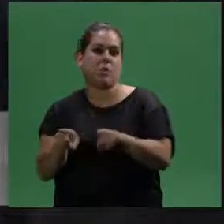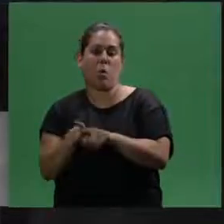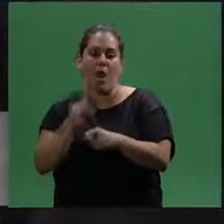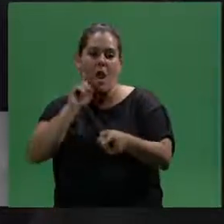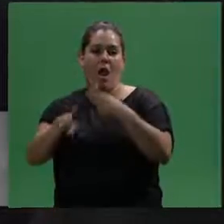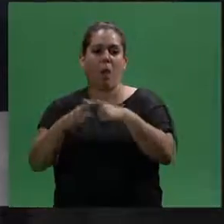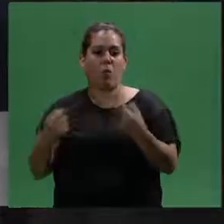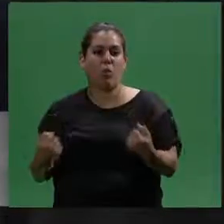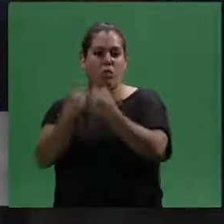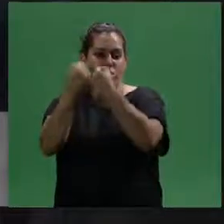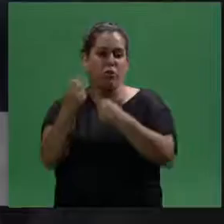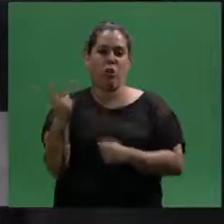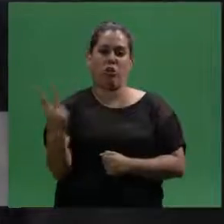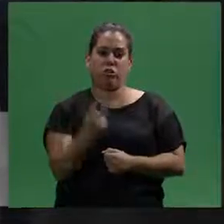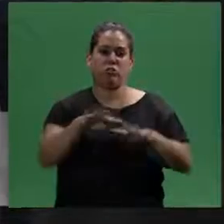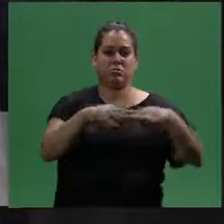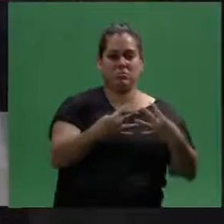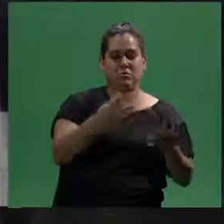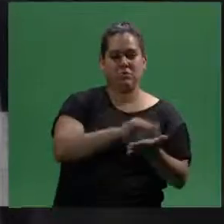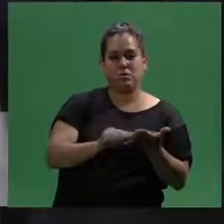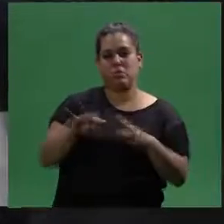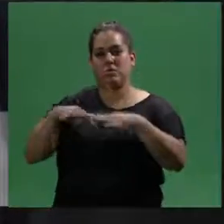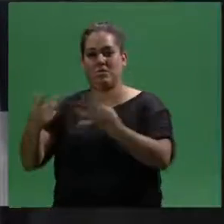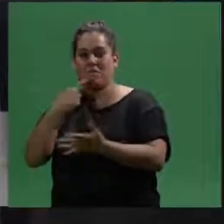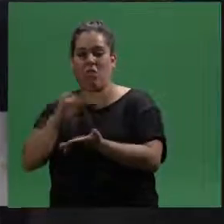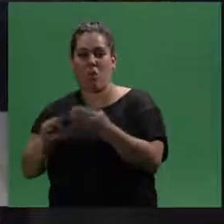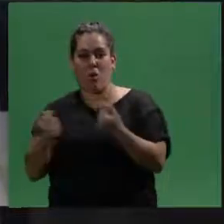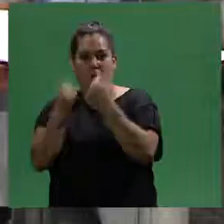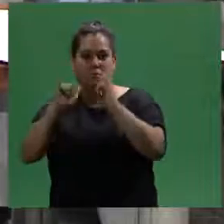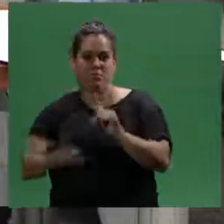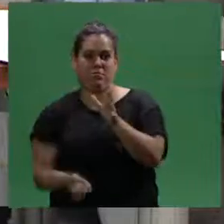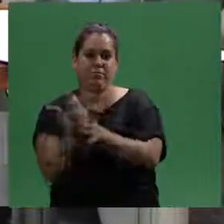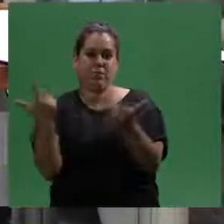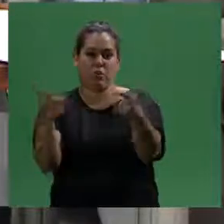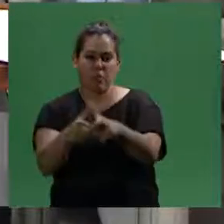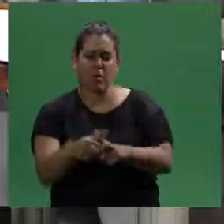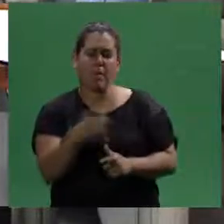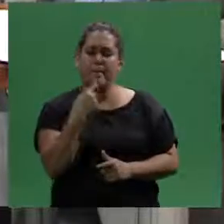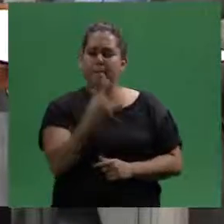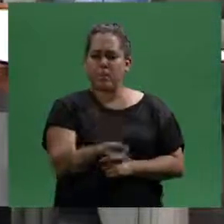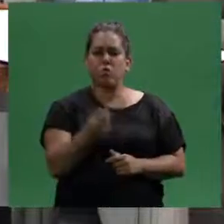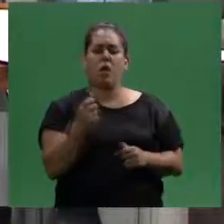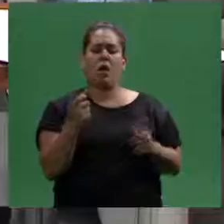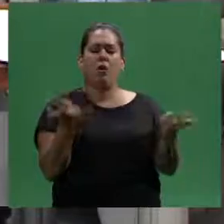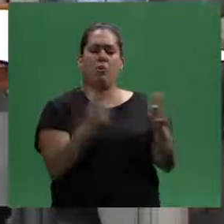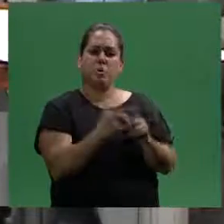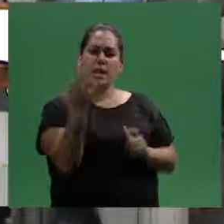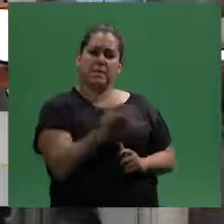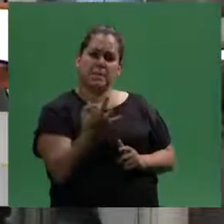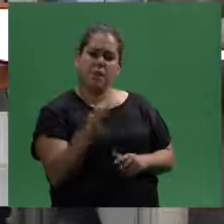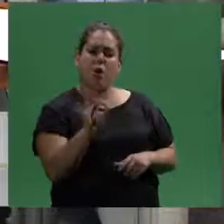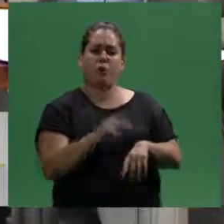resolución conjunta de las dos cámaras. Por ejemplo, puede ser una comisión especial o transitoria, no sé bien